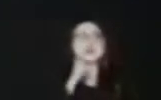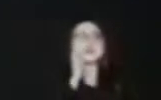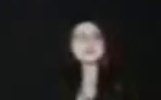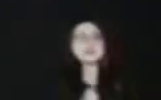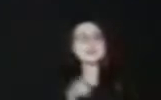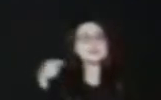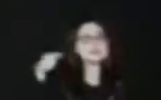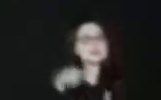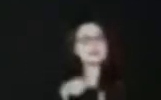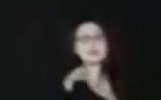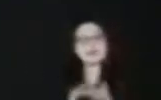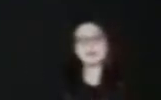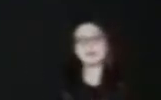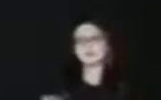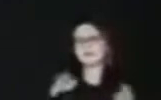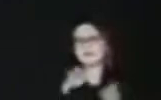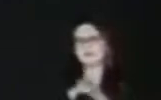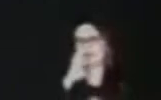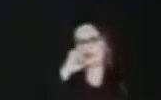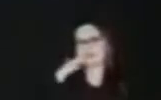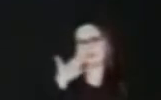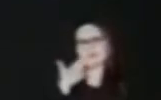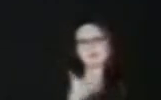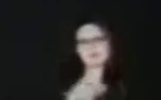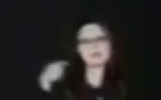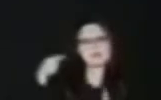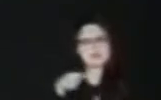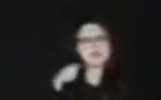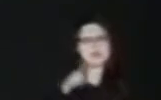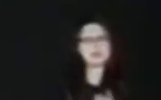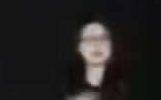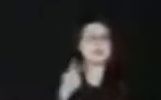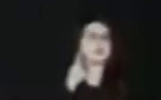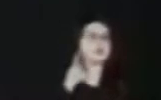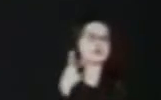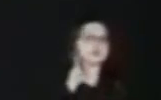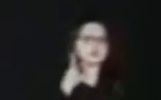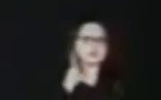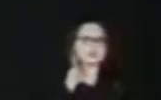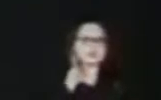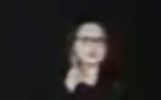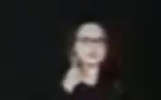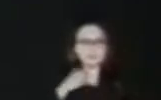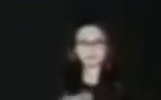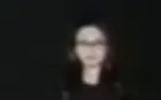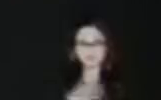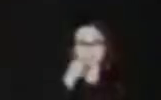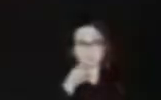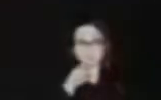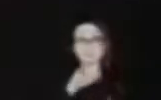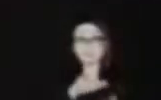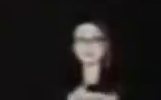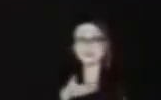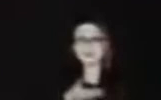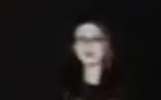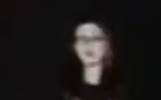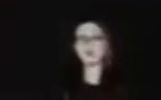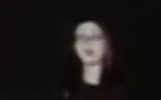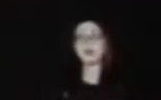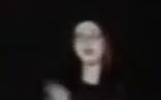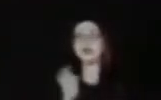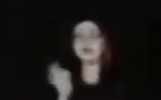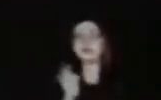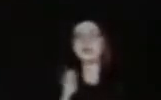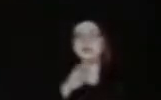la principal función del poder político. Por eso, si me piden